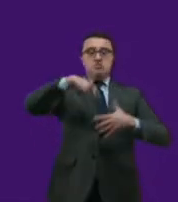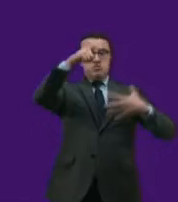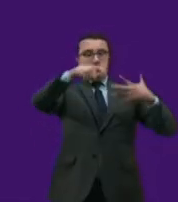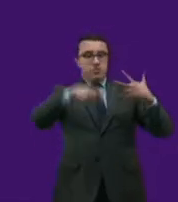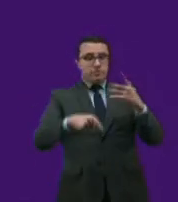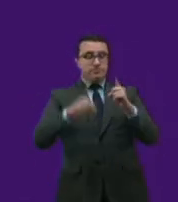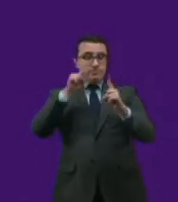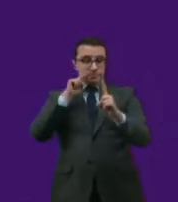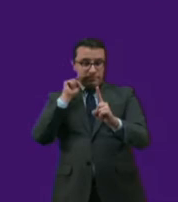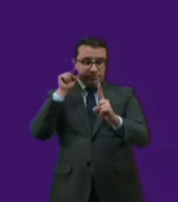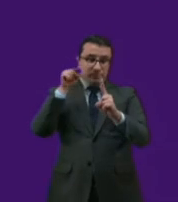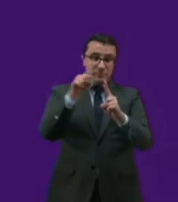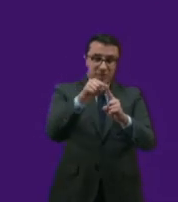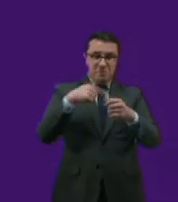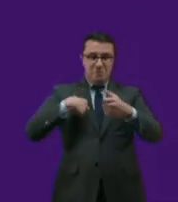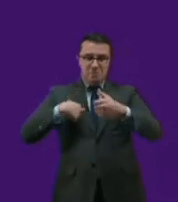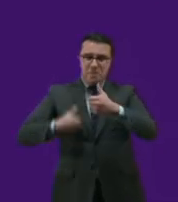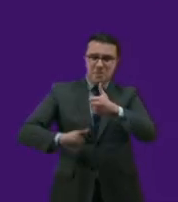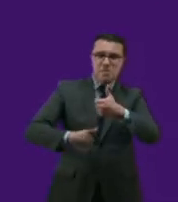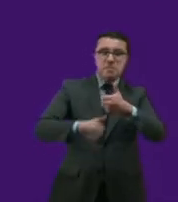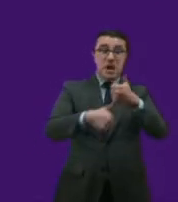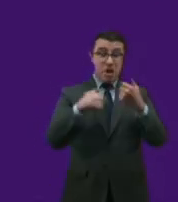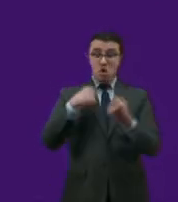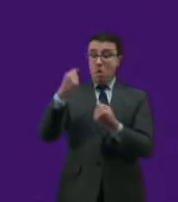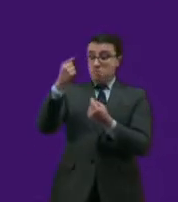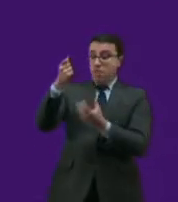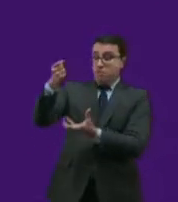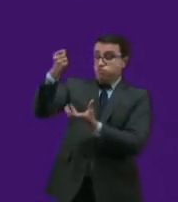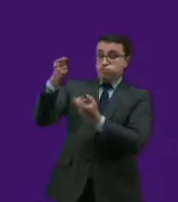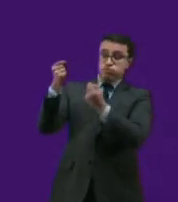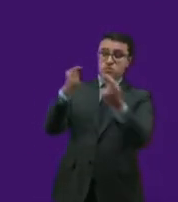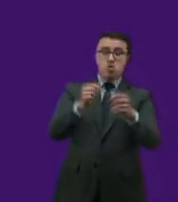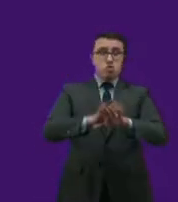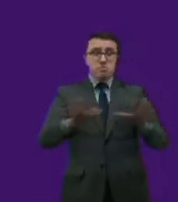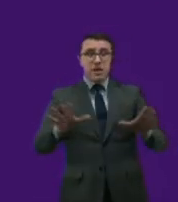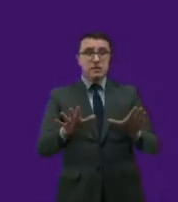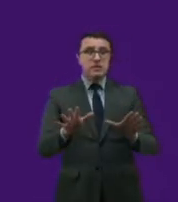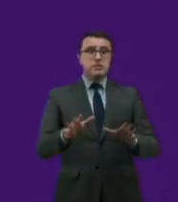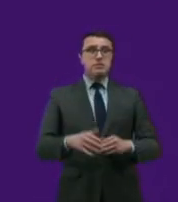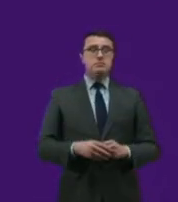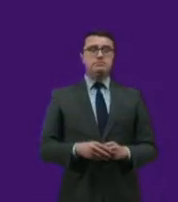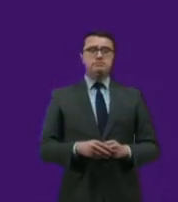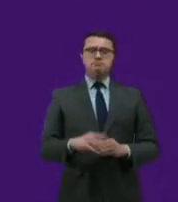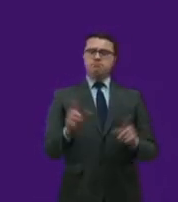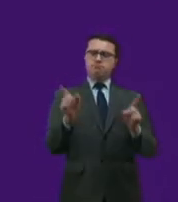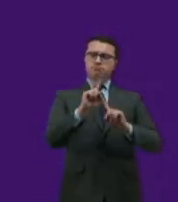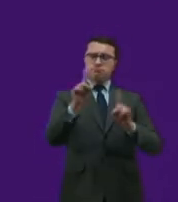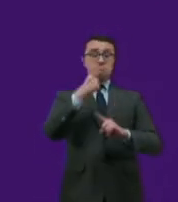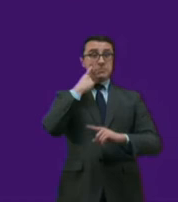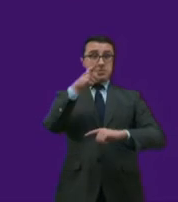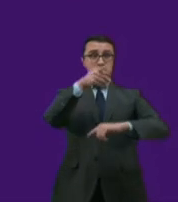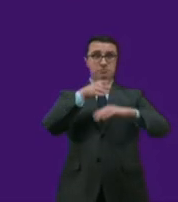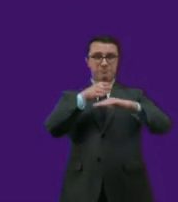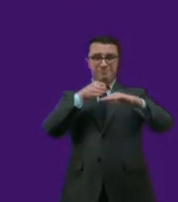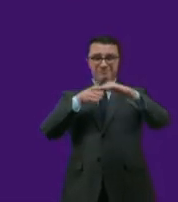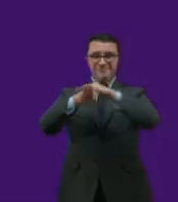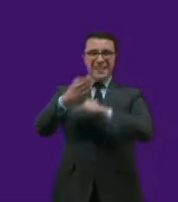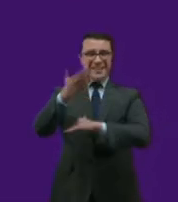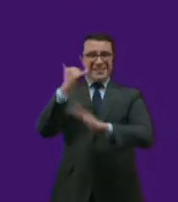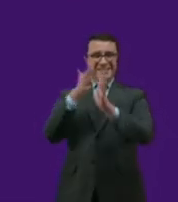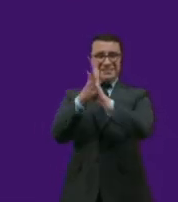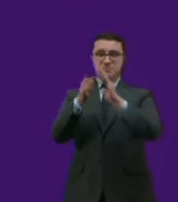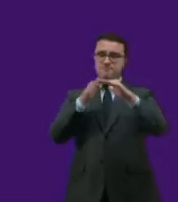acompañe en tu camino? ¿O necesitas solo capital? ¿O necesitas gente que te abra puertas? Si vos empezás, lo hablábamos ahorita, si vos le